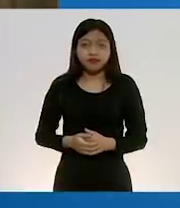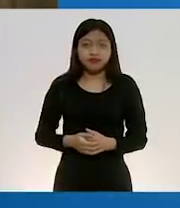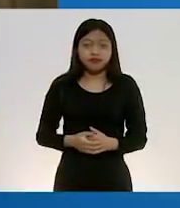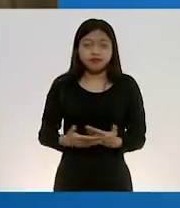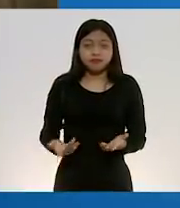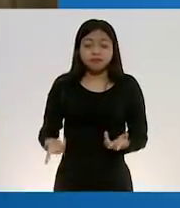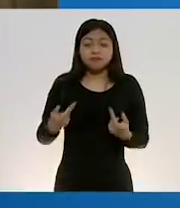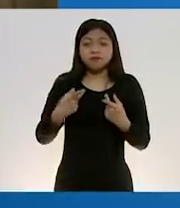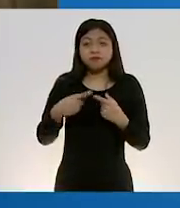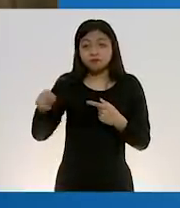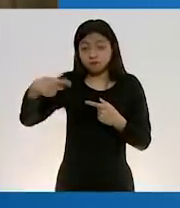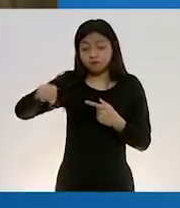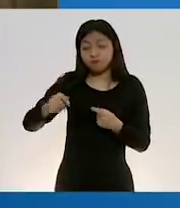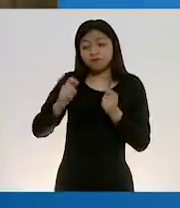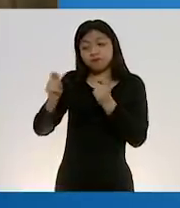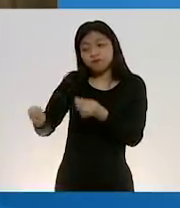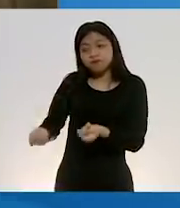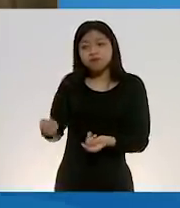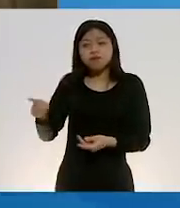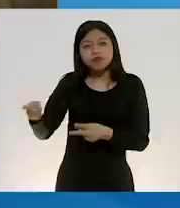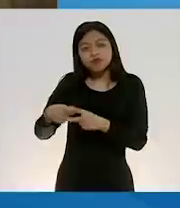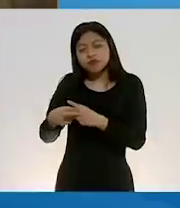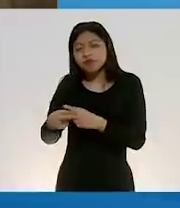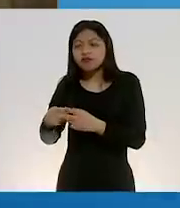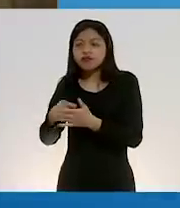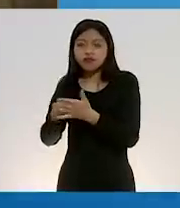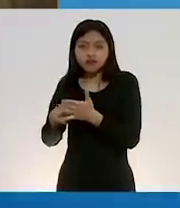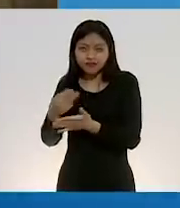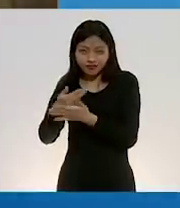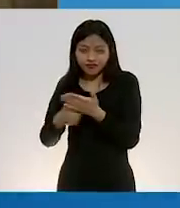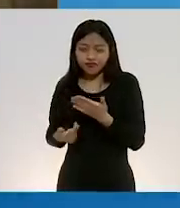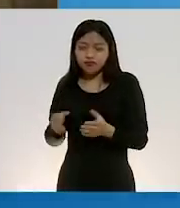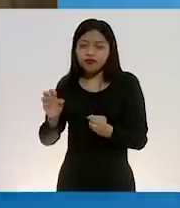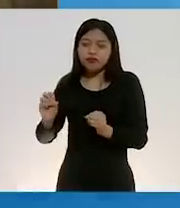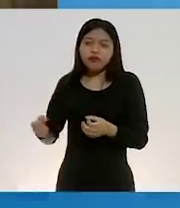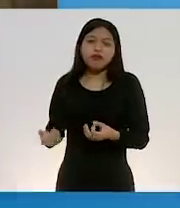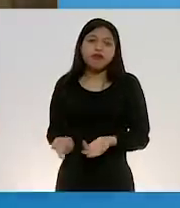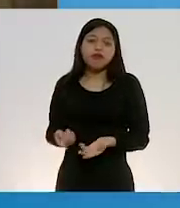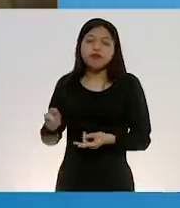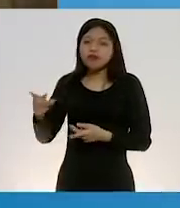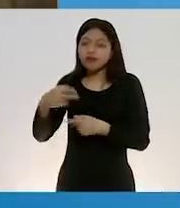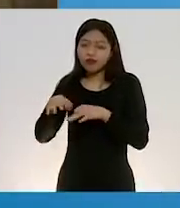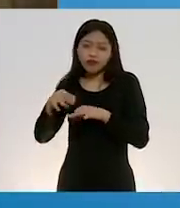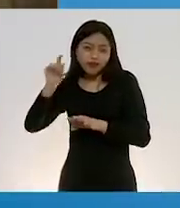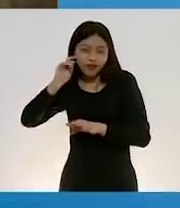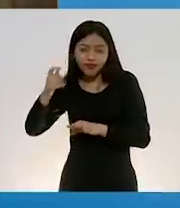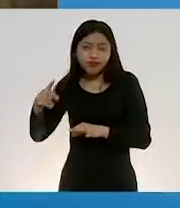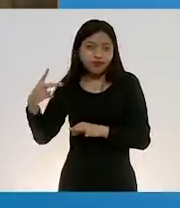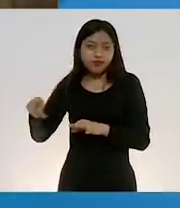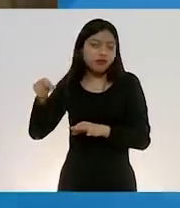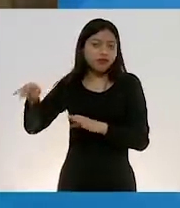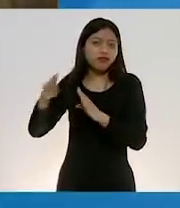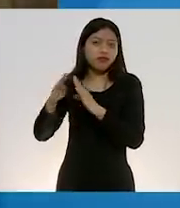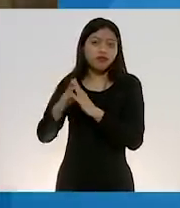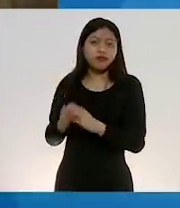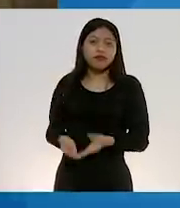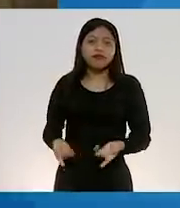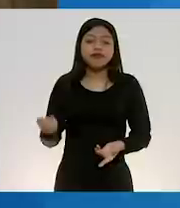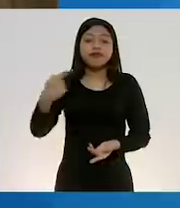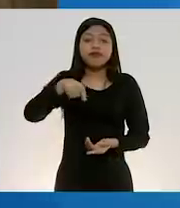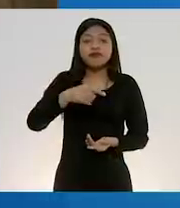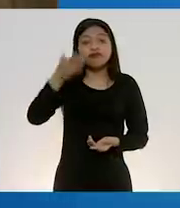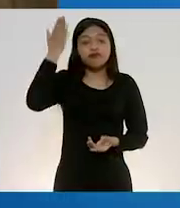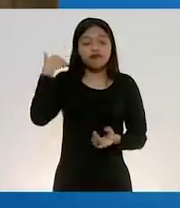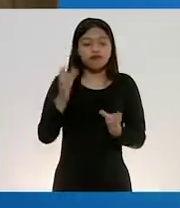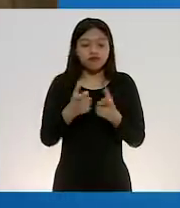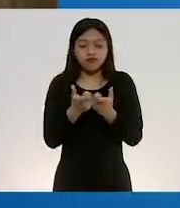empleados, los trabajadores, los contadores. Otros viven abajo, porque la idea de separar por categorías